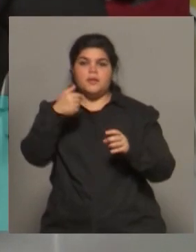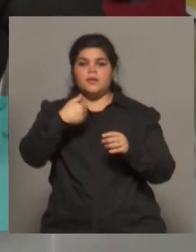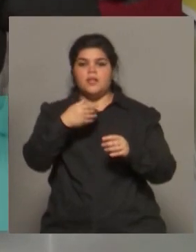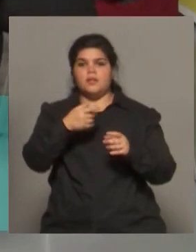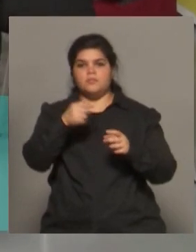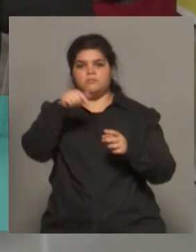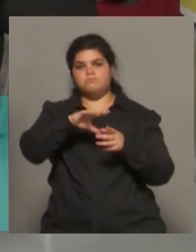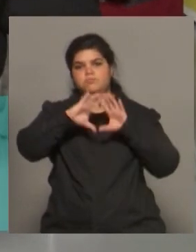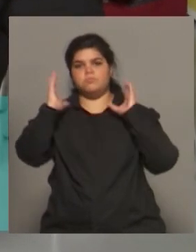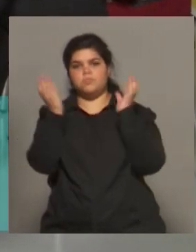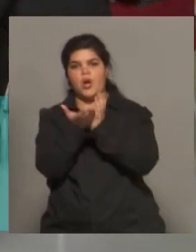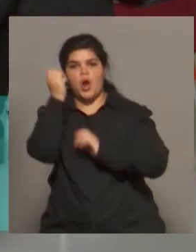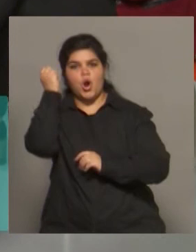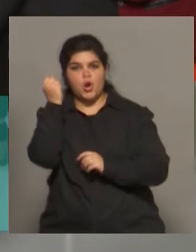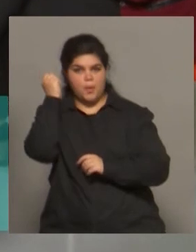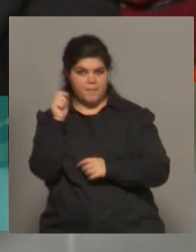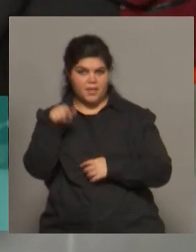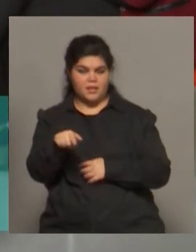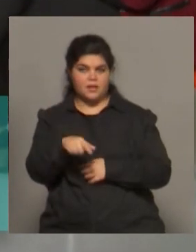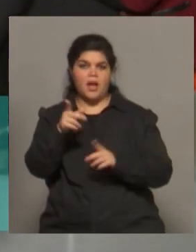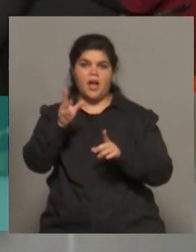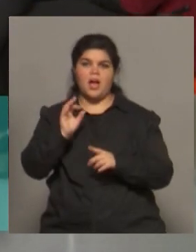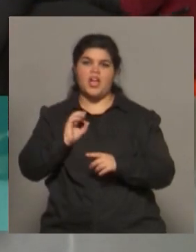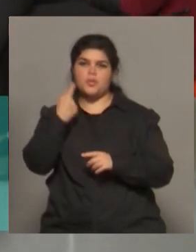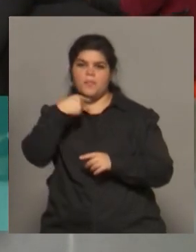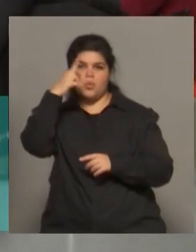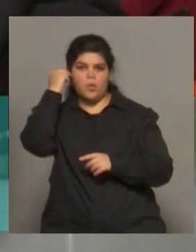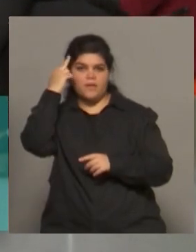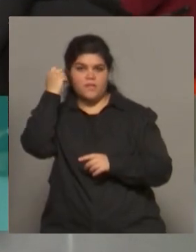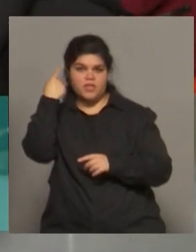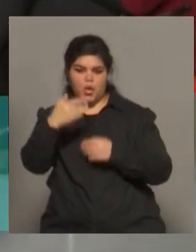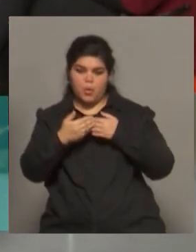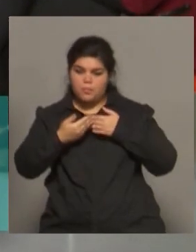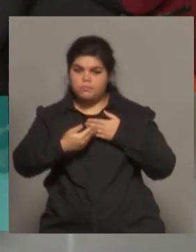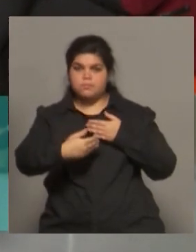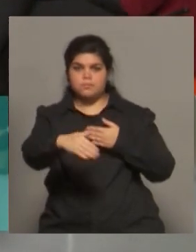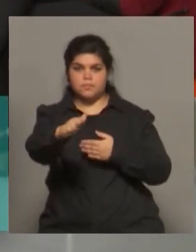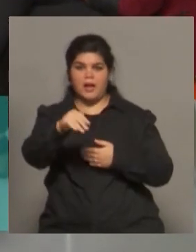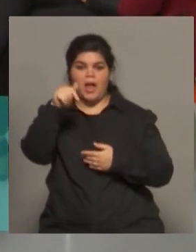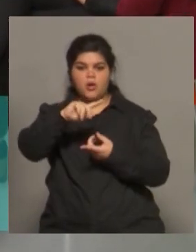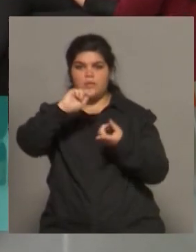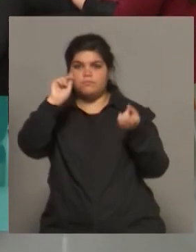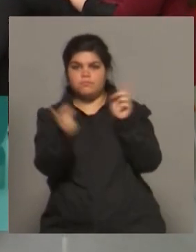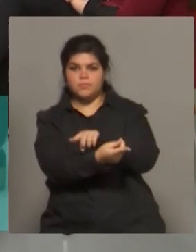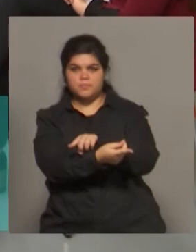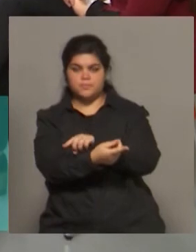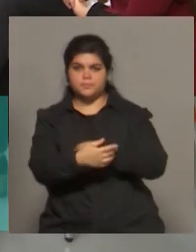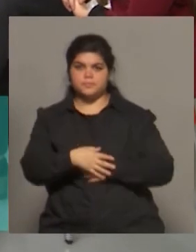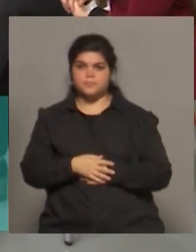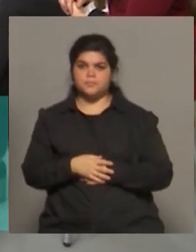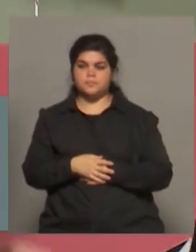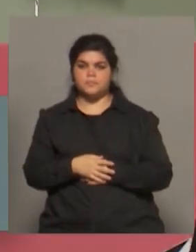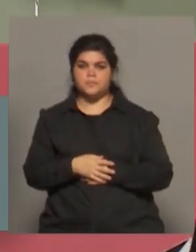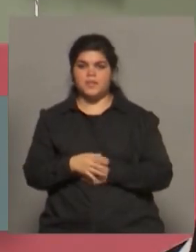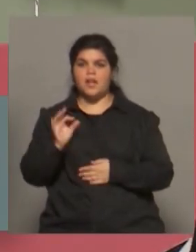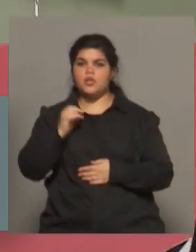de la globalización en aquel momento, del 91 en adelante. Sin embargo, cambió y se dio un giro desde